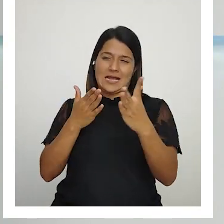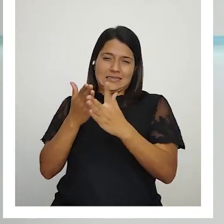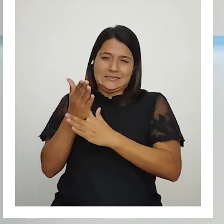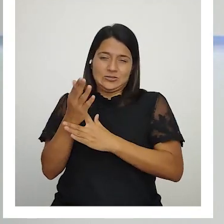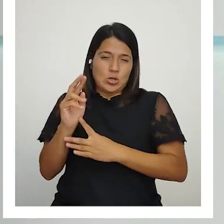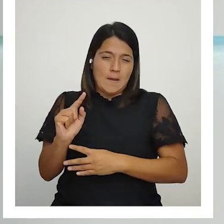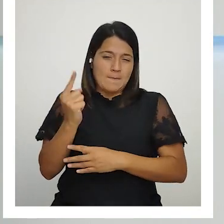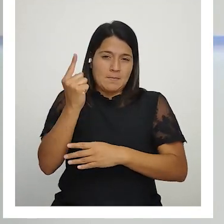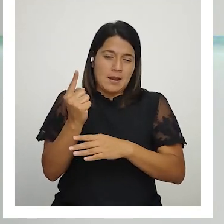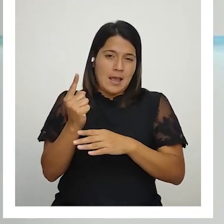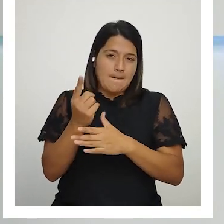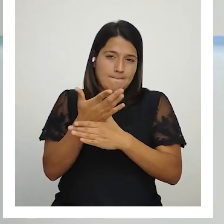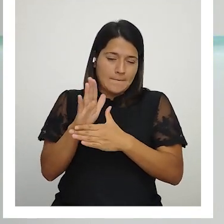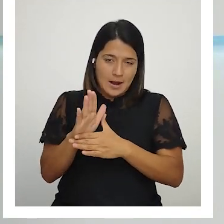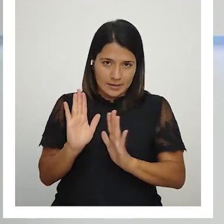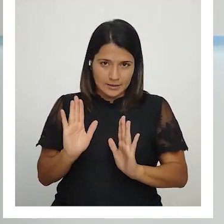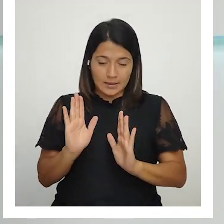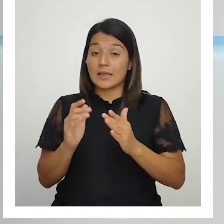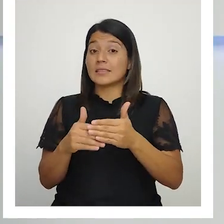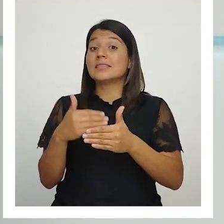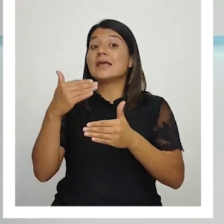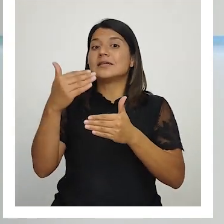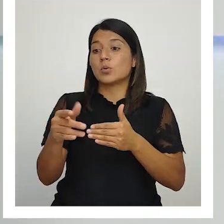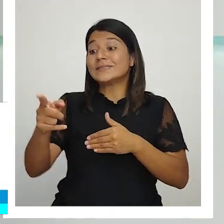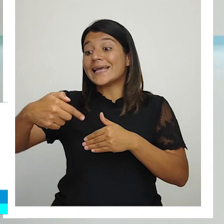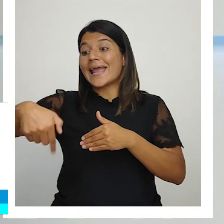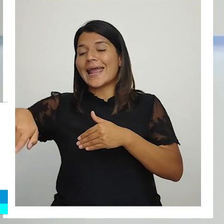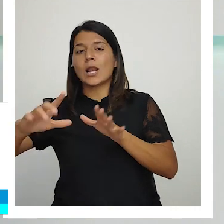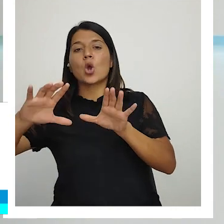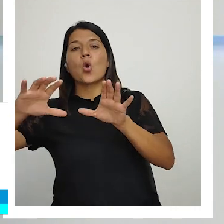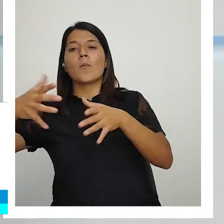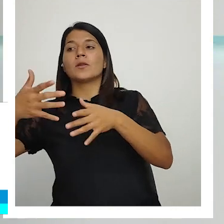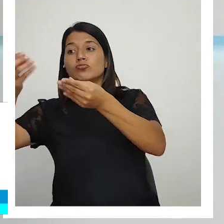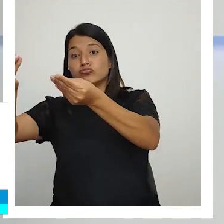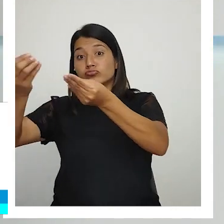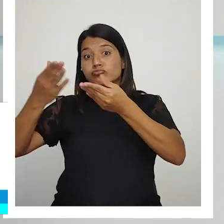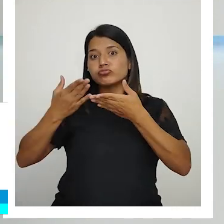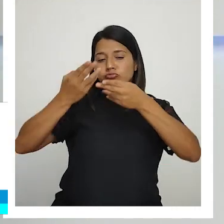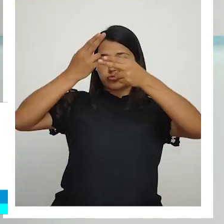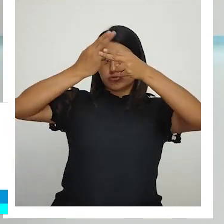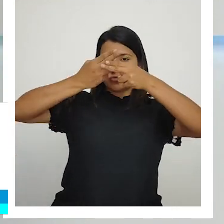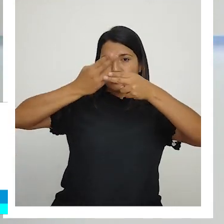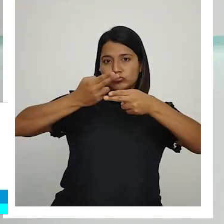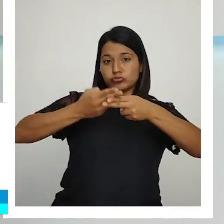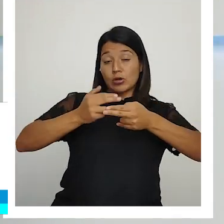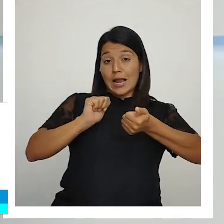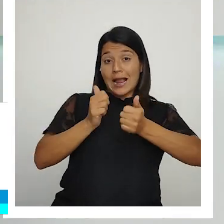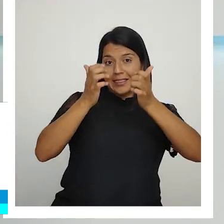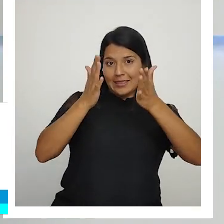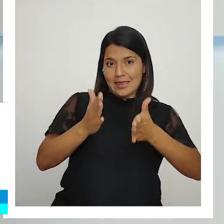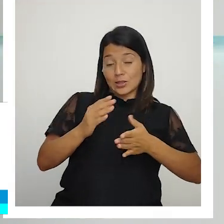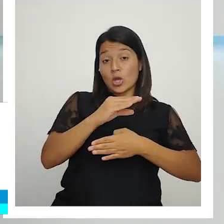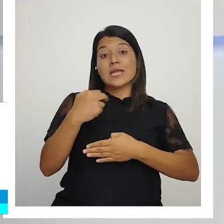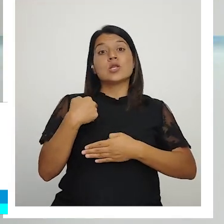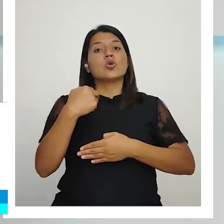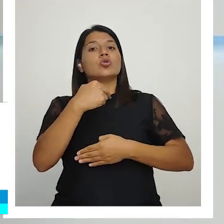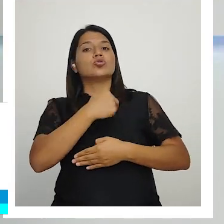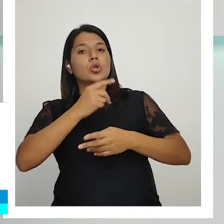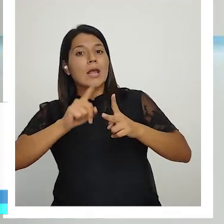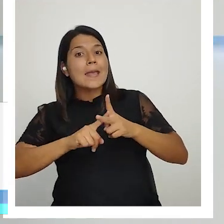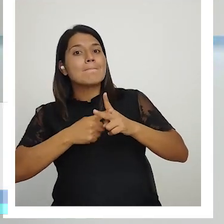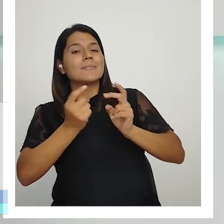de transparencia. Posterior a esto, ellos nos reenvían a nosotros una lista ya de candidatos y nosotros procedemos a hacer